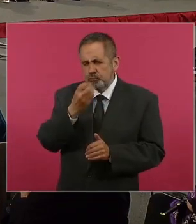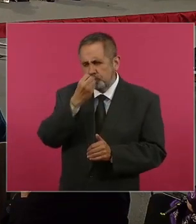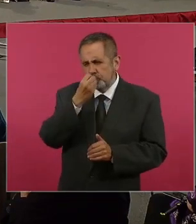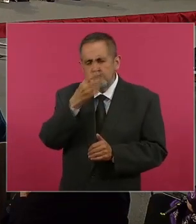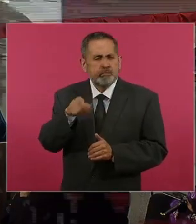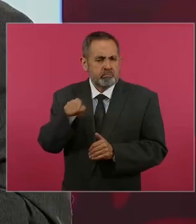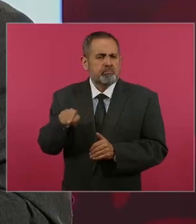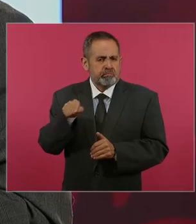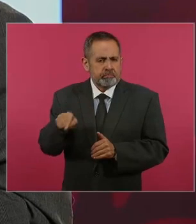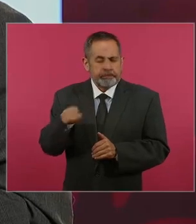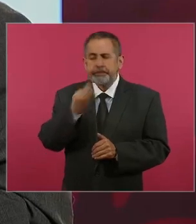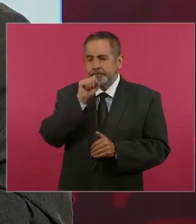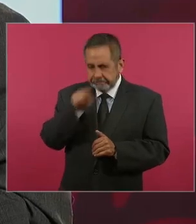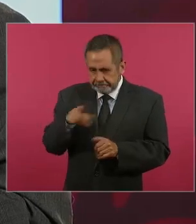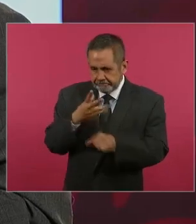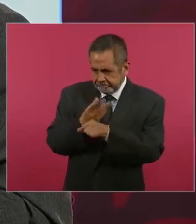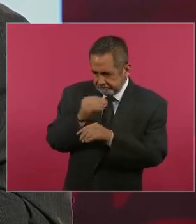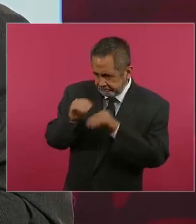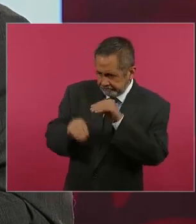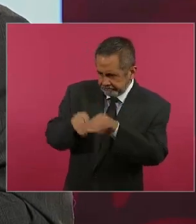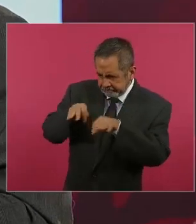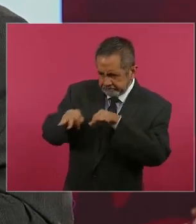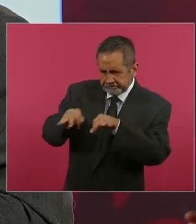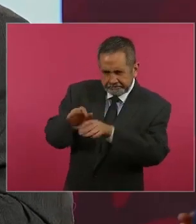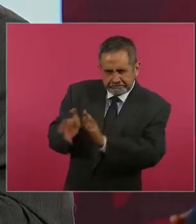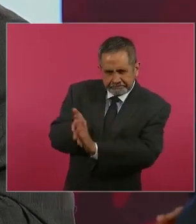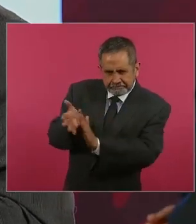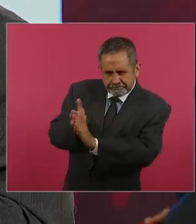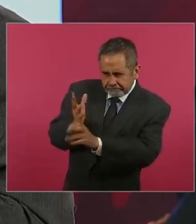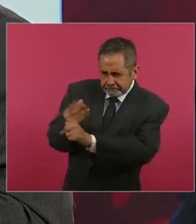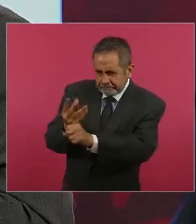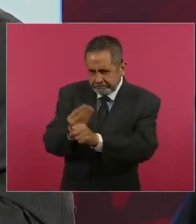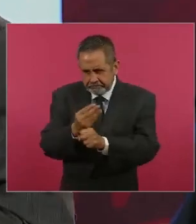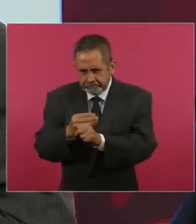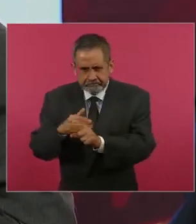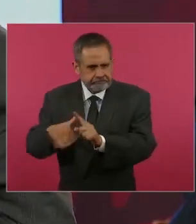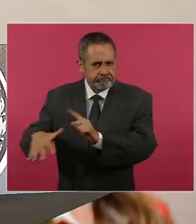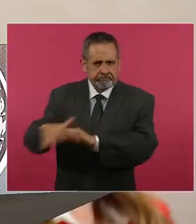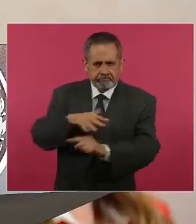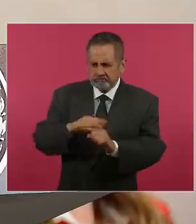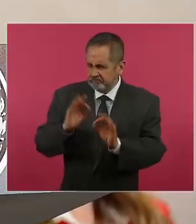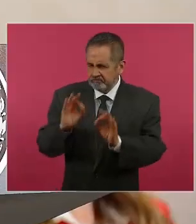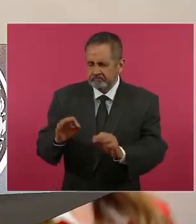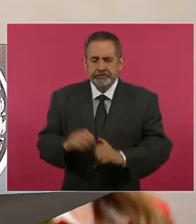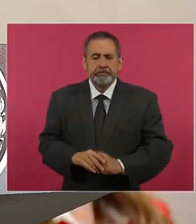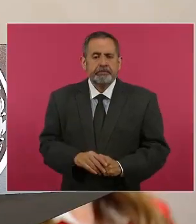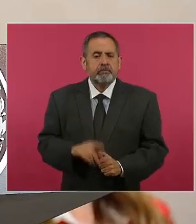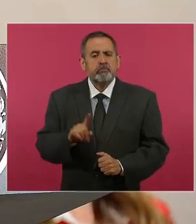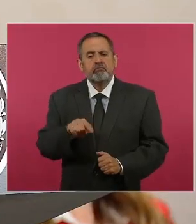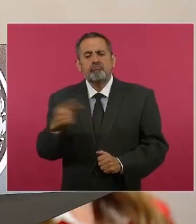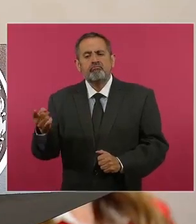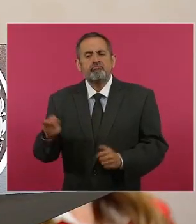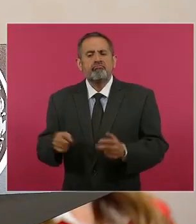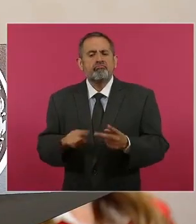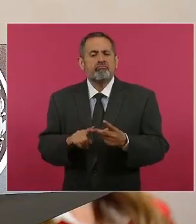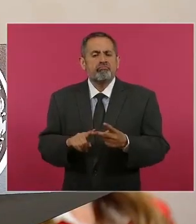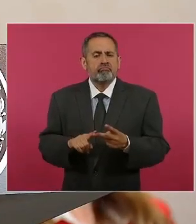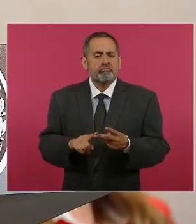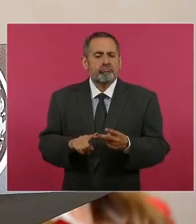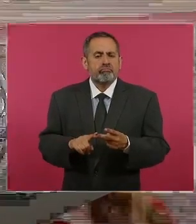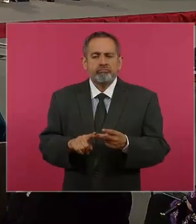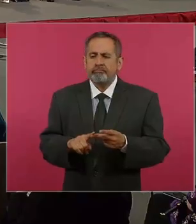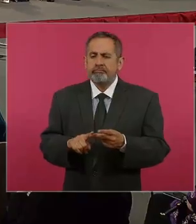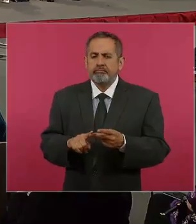que estamos trabajando por lo que hace a su mejoramiento. La que sigue es el